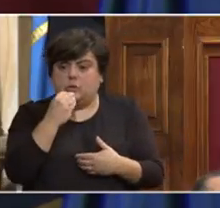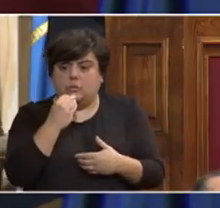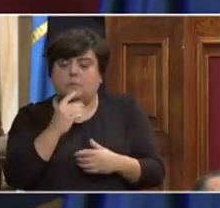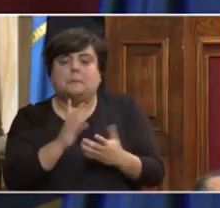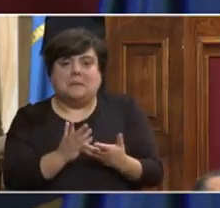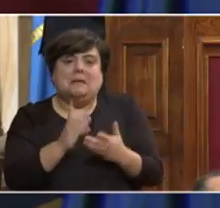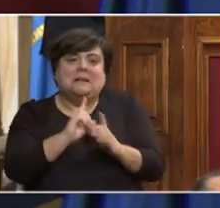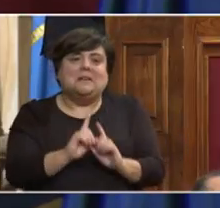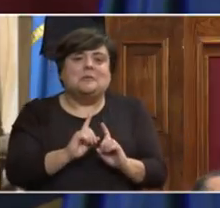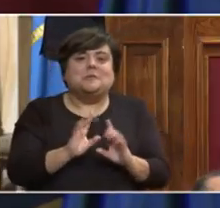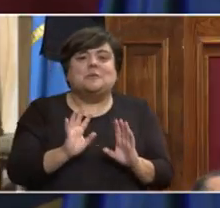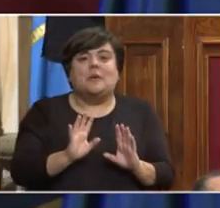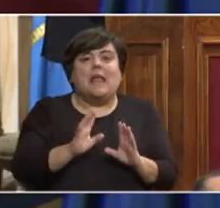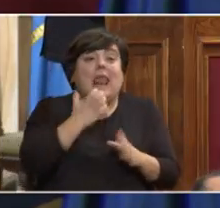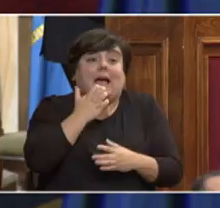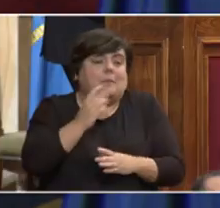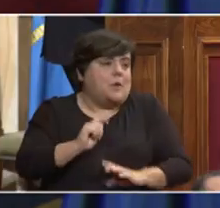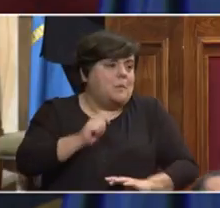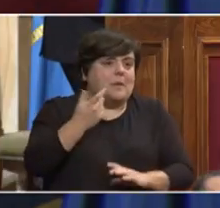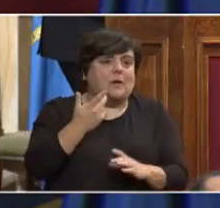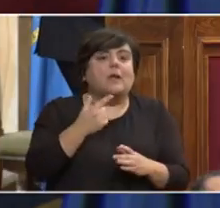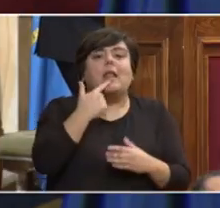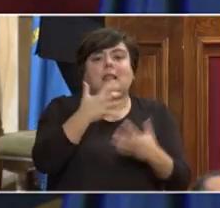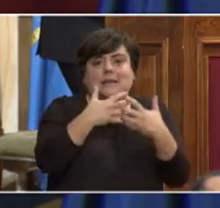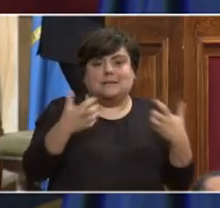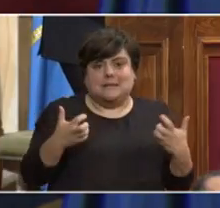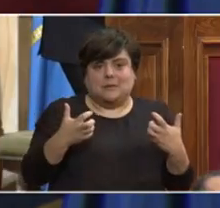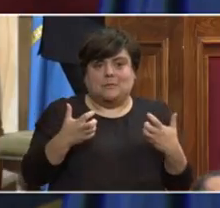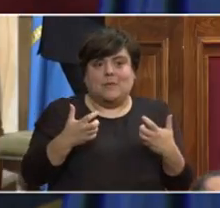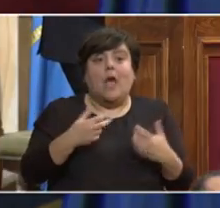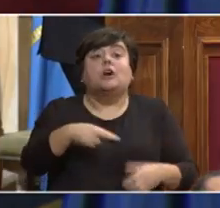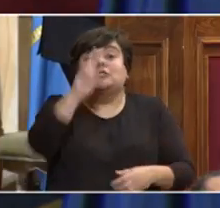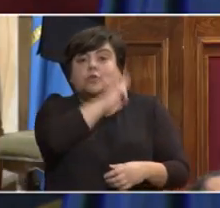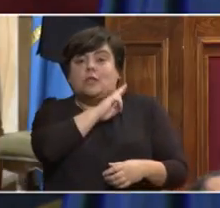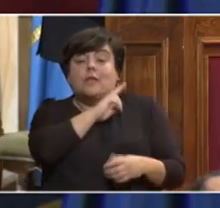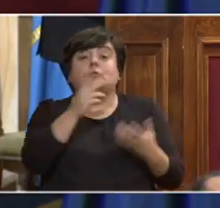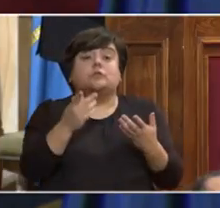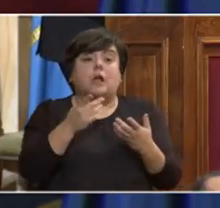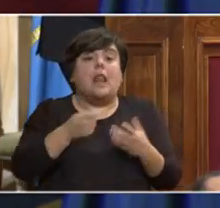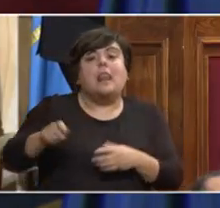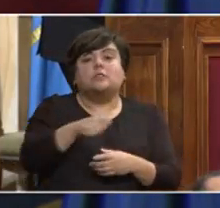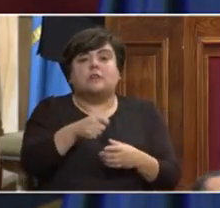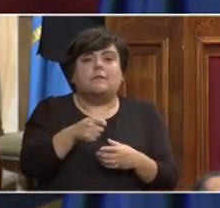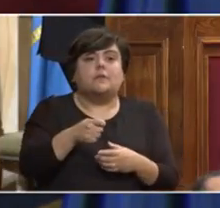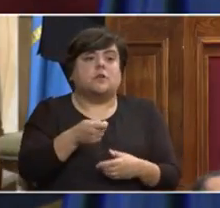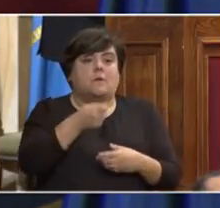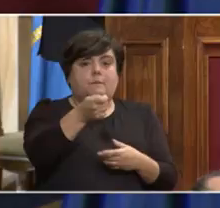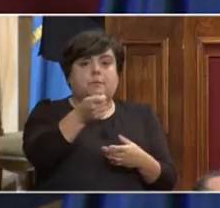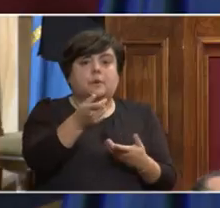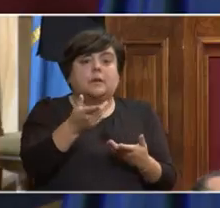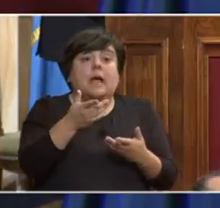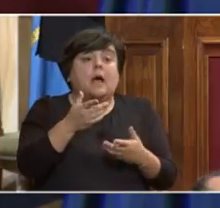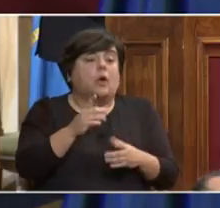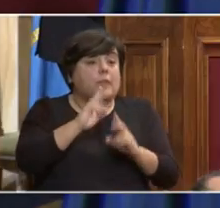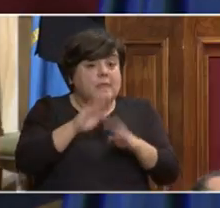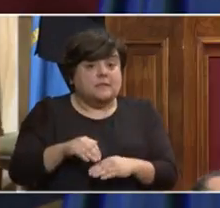cuyo mejor ejemplo, probablemente el único, les leo a continuación. Soldados, pelar los sables. Una vez pelados los sables,